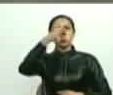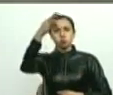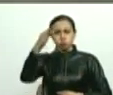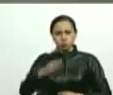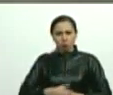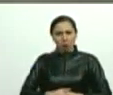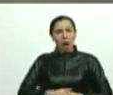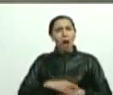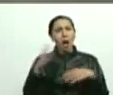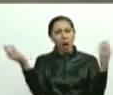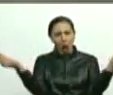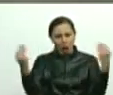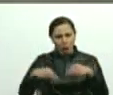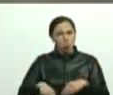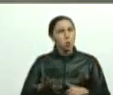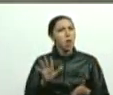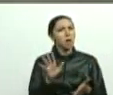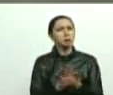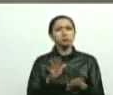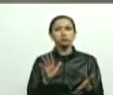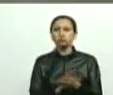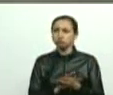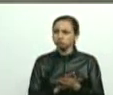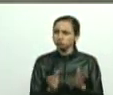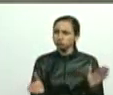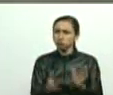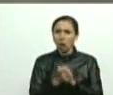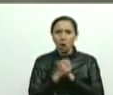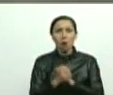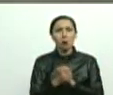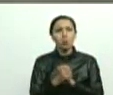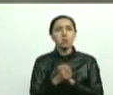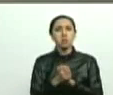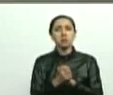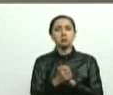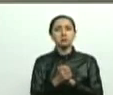concordia, armonía, hermandad, compañerismo.